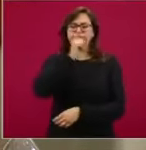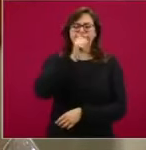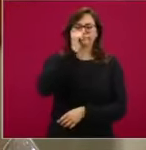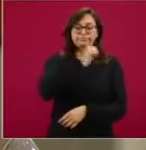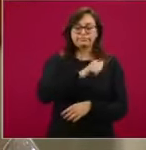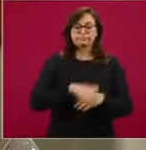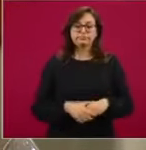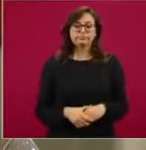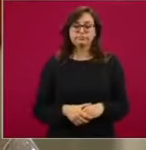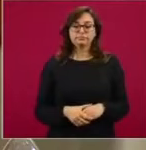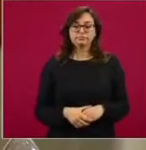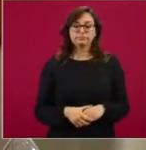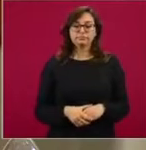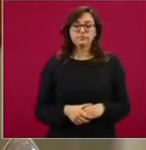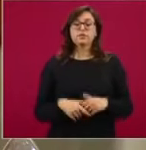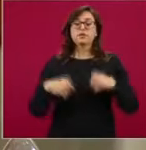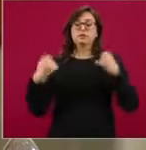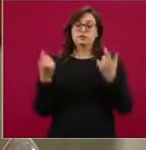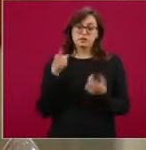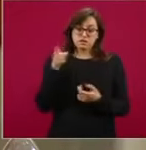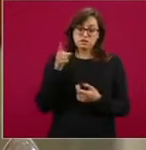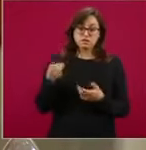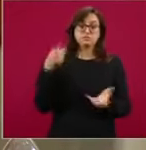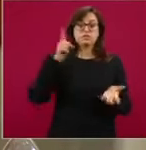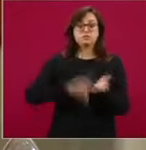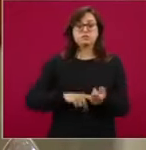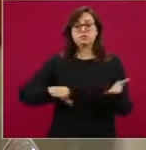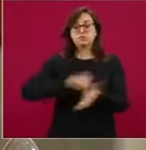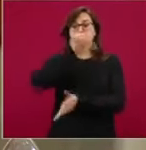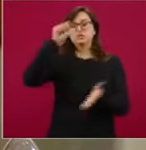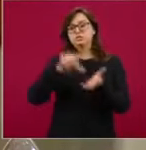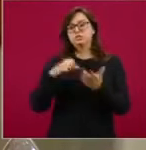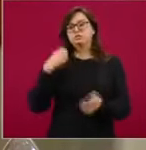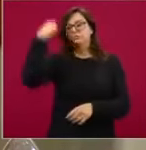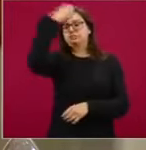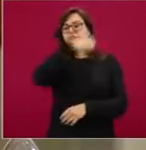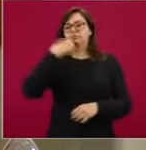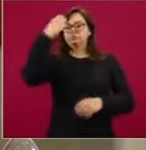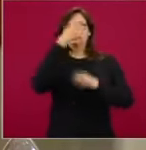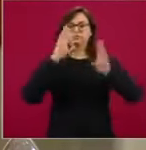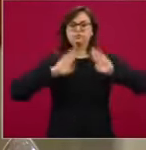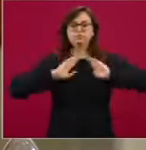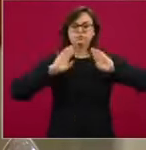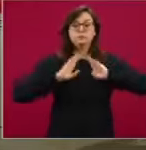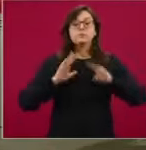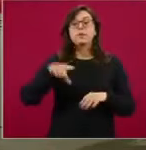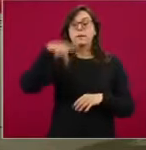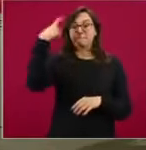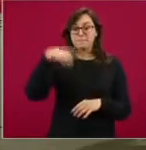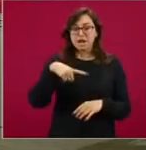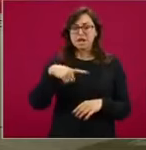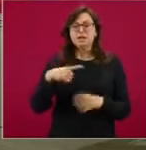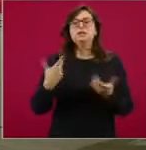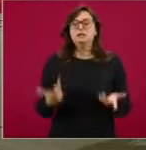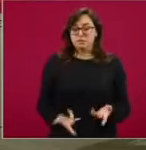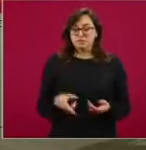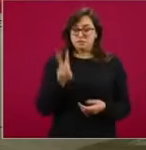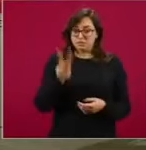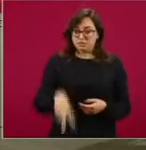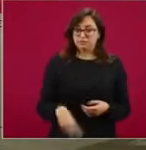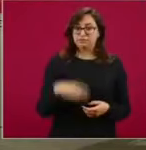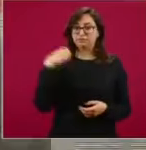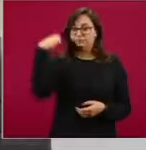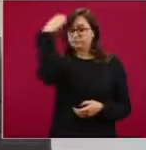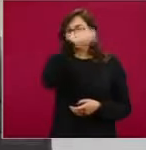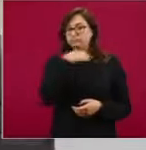particularmente con el Centro de Evaluación Militar de las Fuerzas Armadas, para garantizar que el examen cumpla los mayores